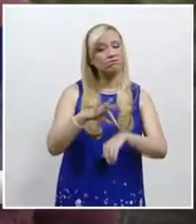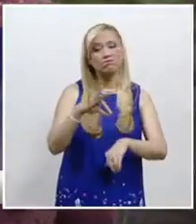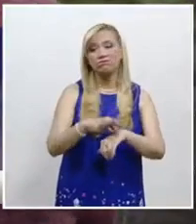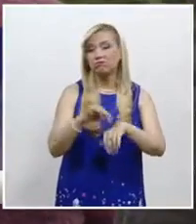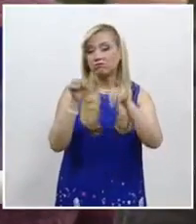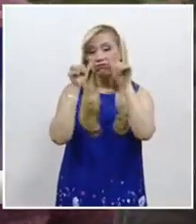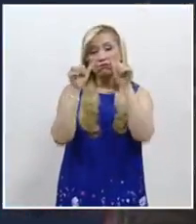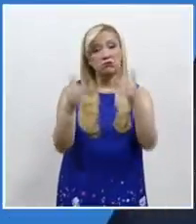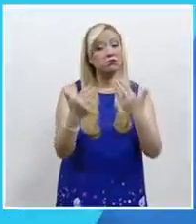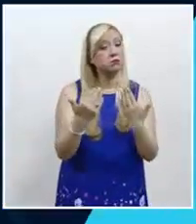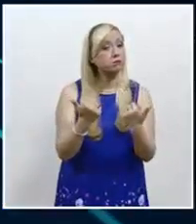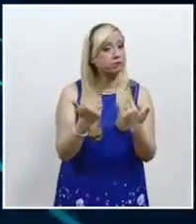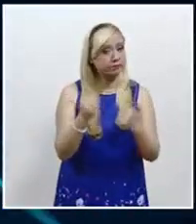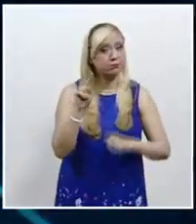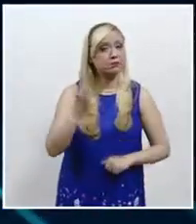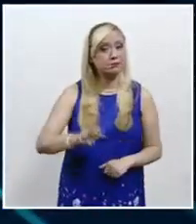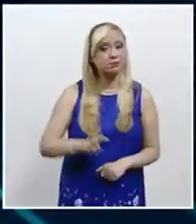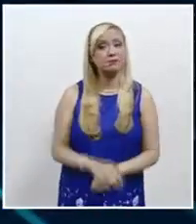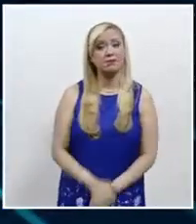salud.